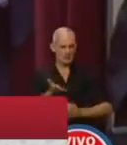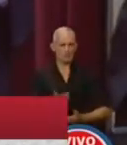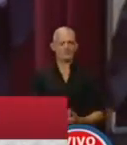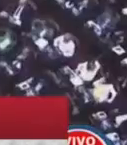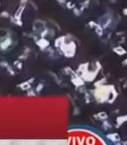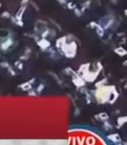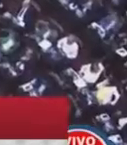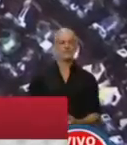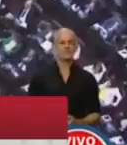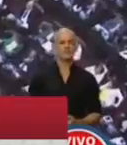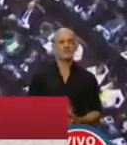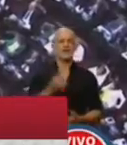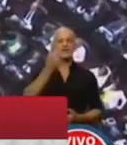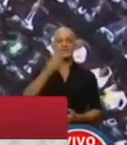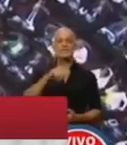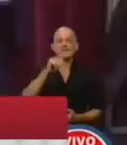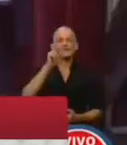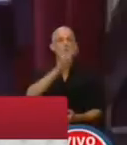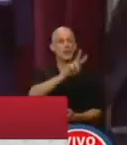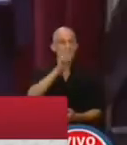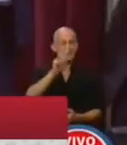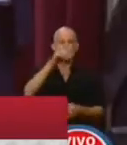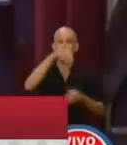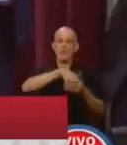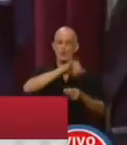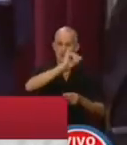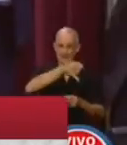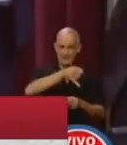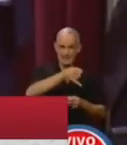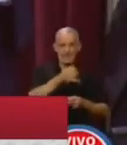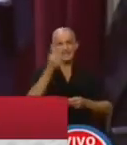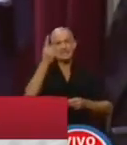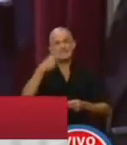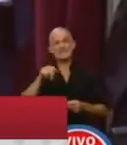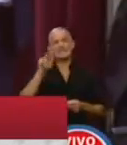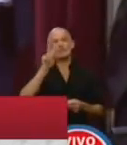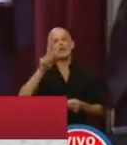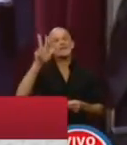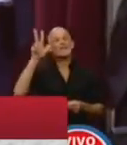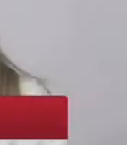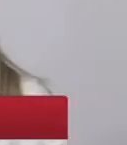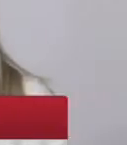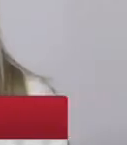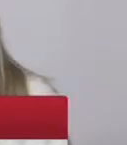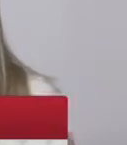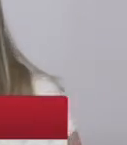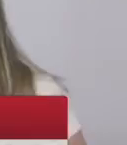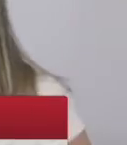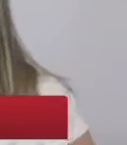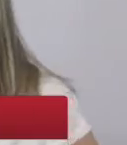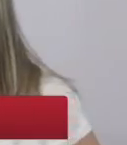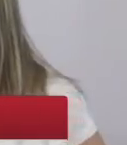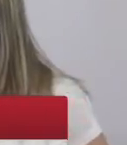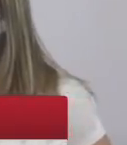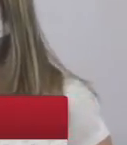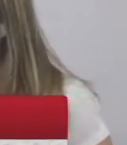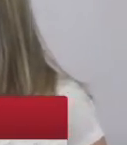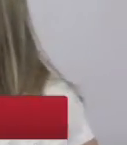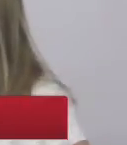seguir generando grietas dentro de la oposición. Yo tengo repercusiones de diputados del oficialismo que me dicen estar muy enojado con Máximo